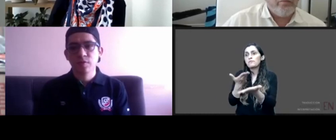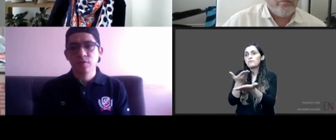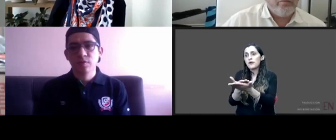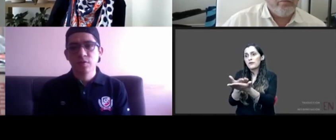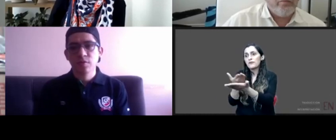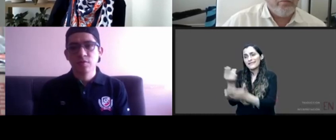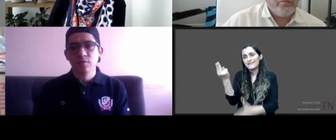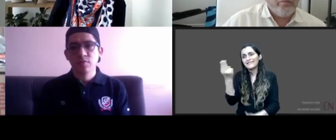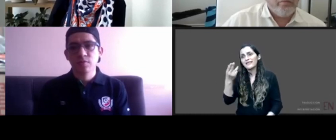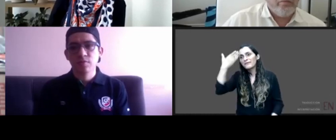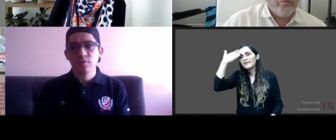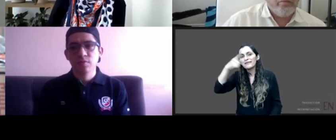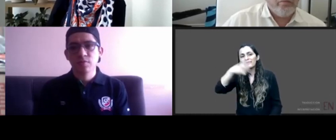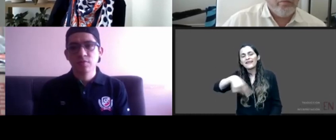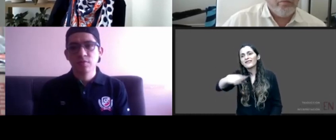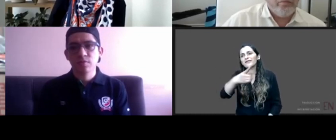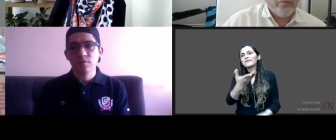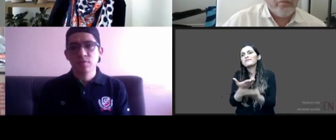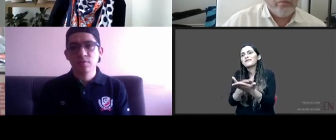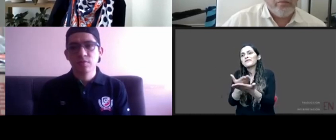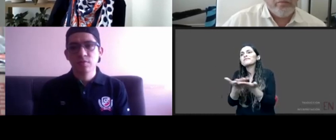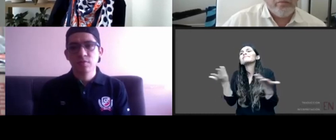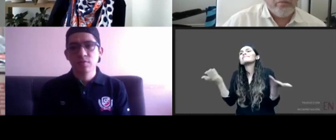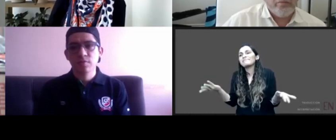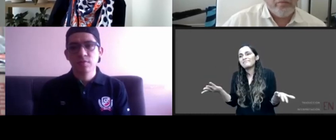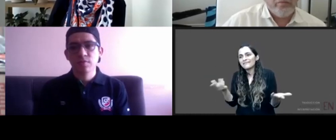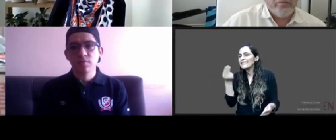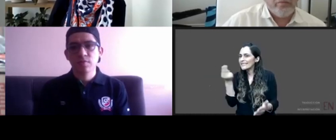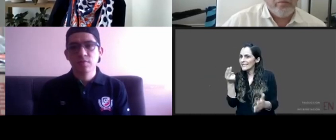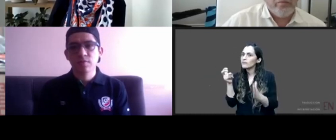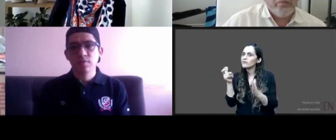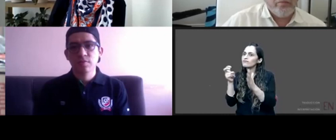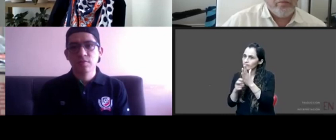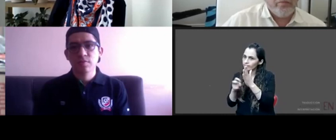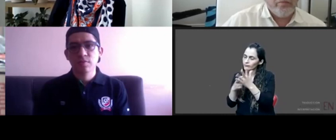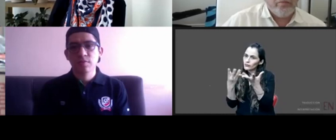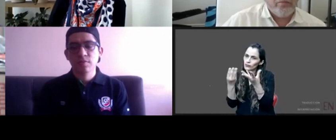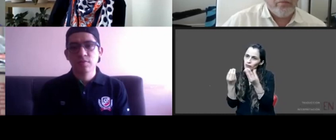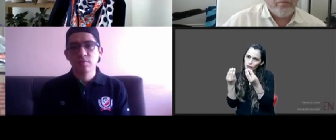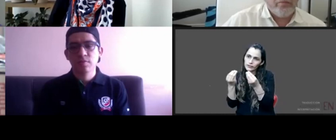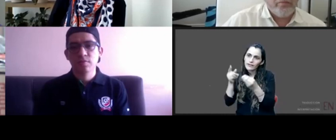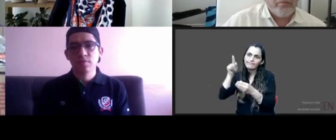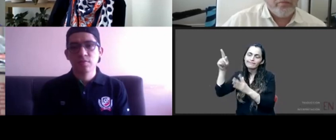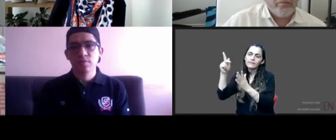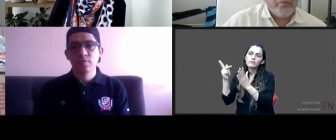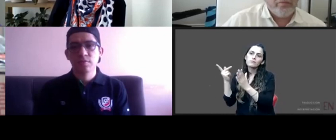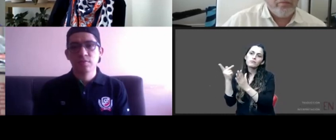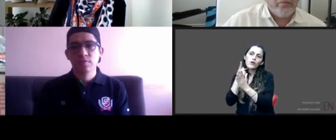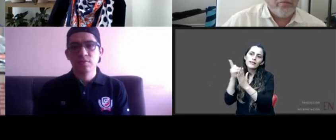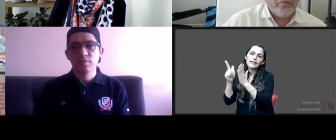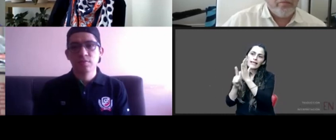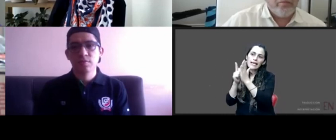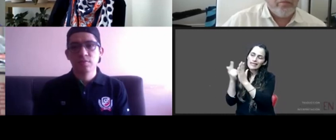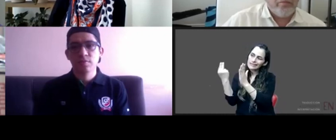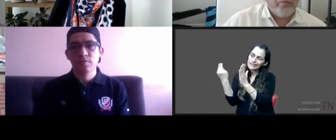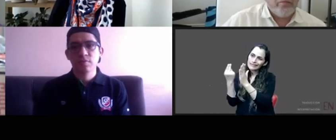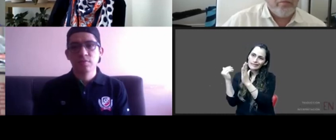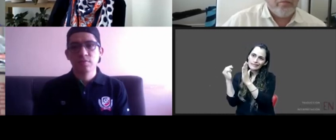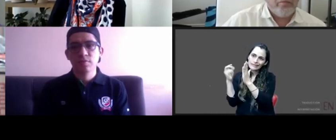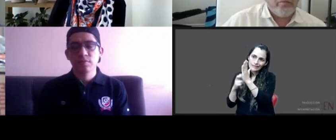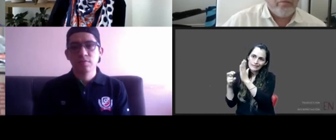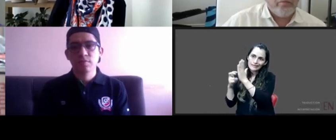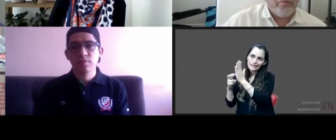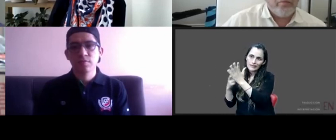ellos. Lo que hay que mejorar, lo que hay que señalar respecto a la política pública, creo que ahí está también,